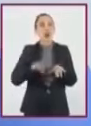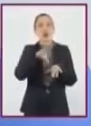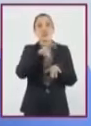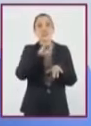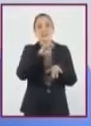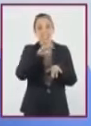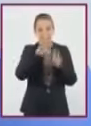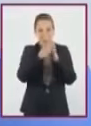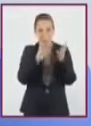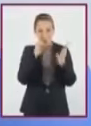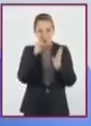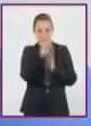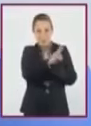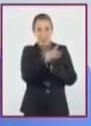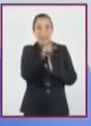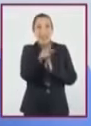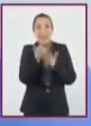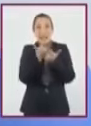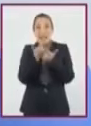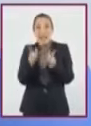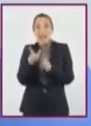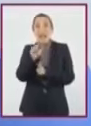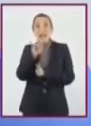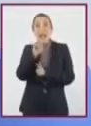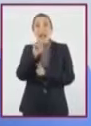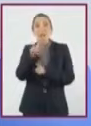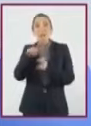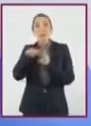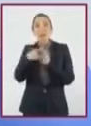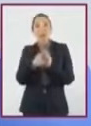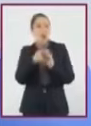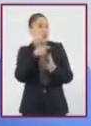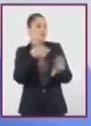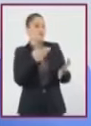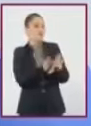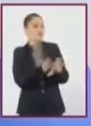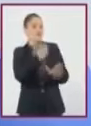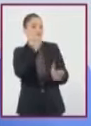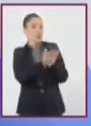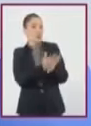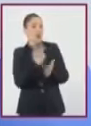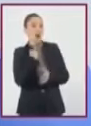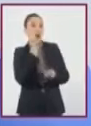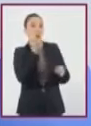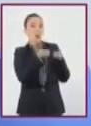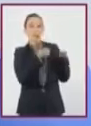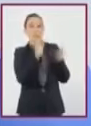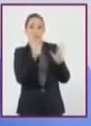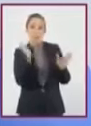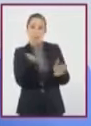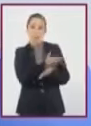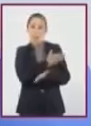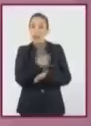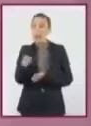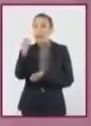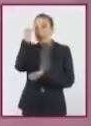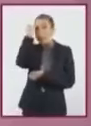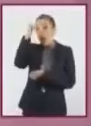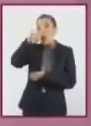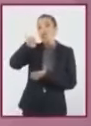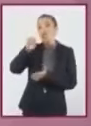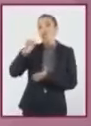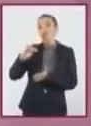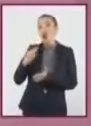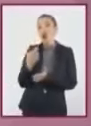civil, por lo que el liberalismo nace en oposición al absolutismo y se inspira en las ideas de John